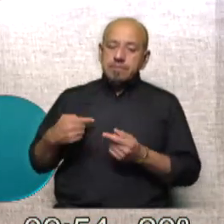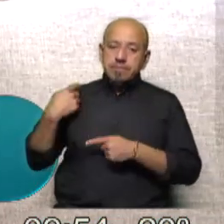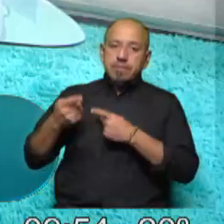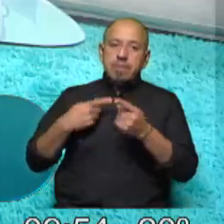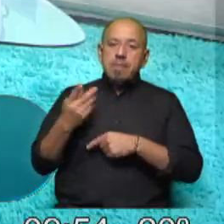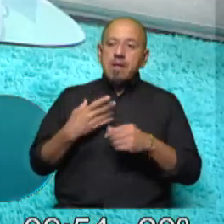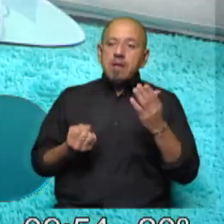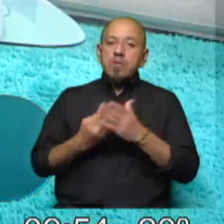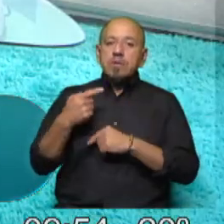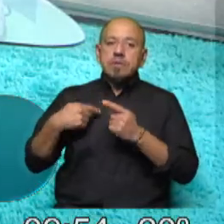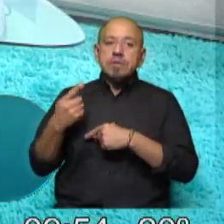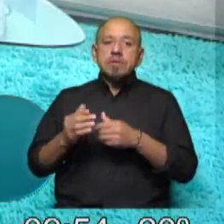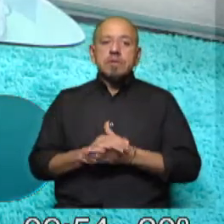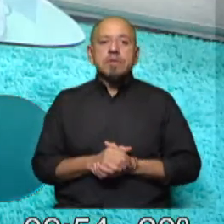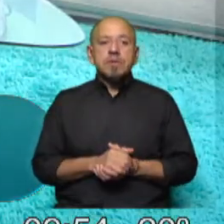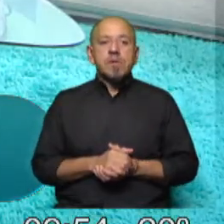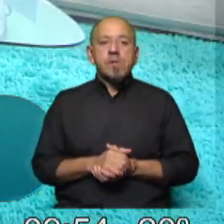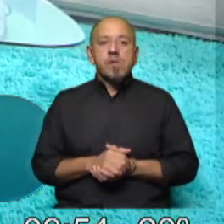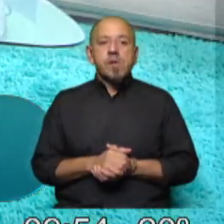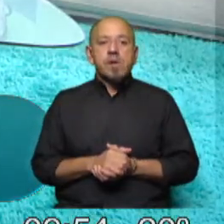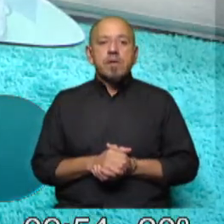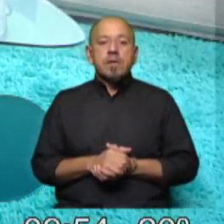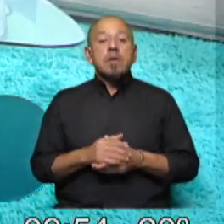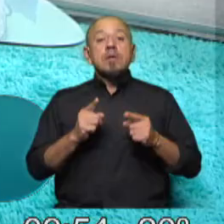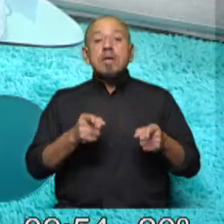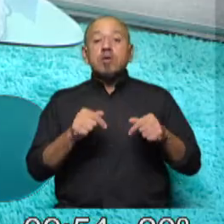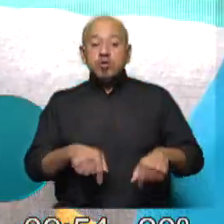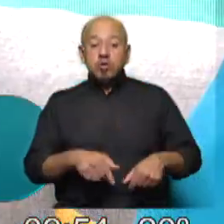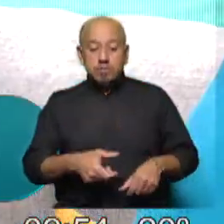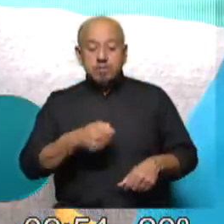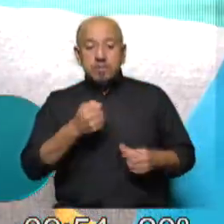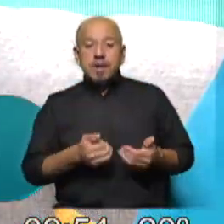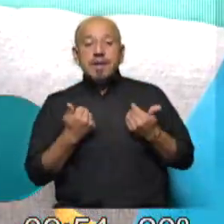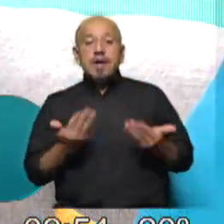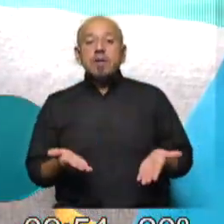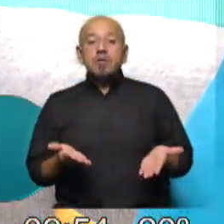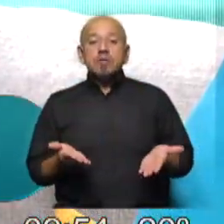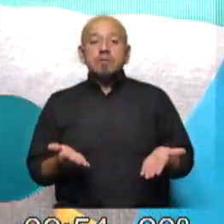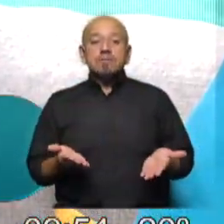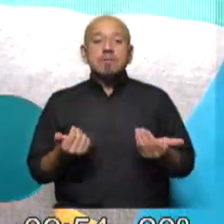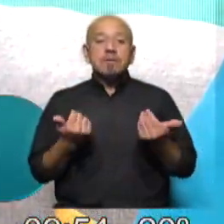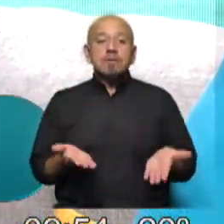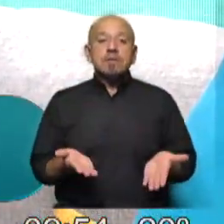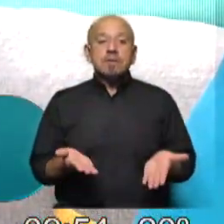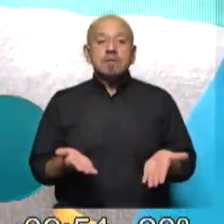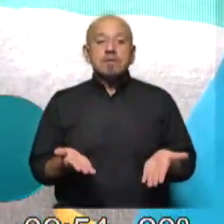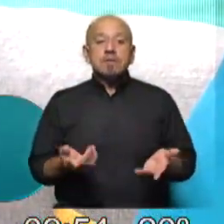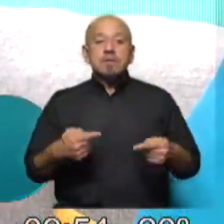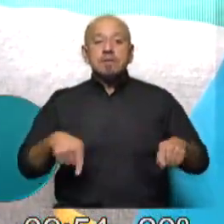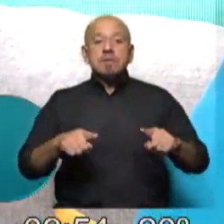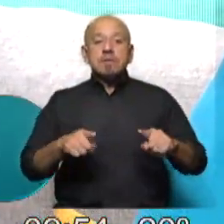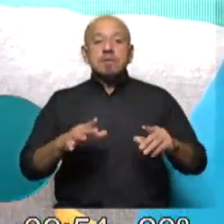no, muchas gracias. No, son regalitos, que obsequios para lo que viene terminando el